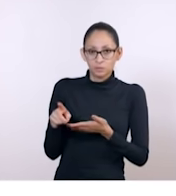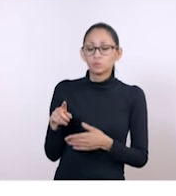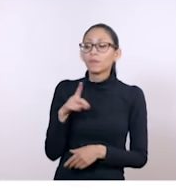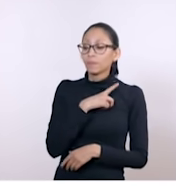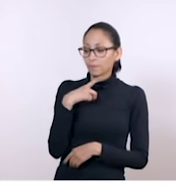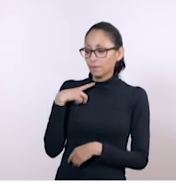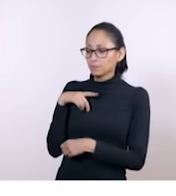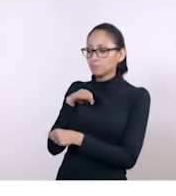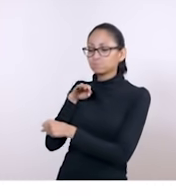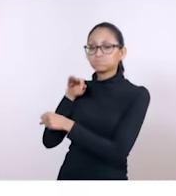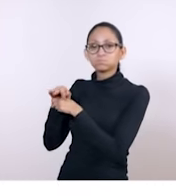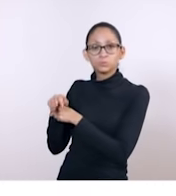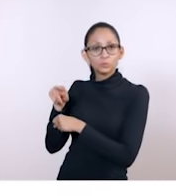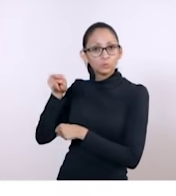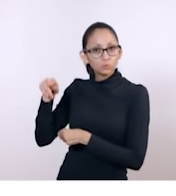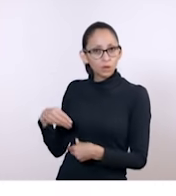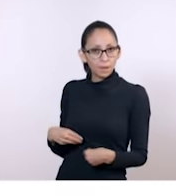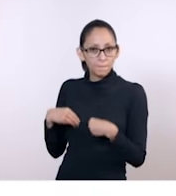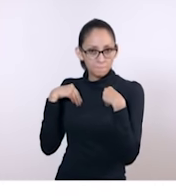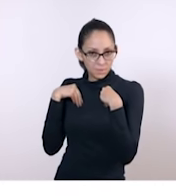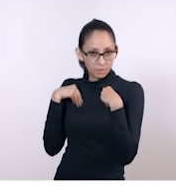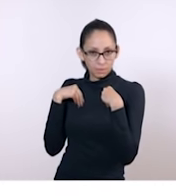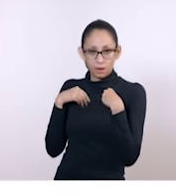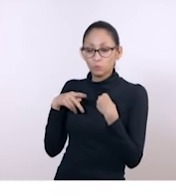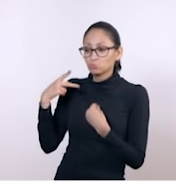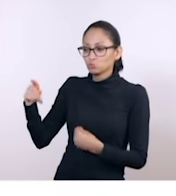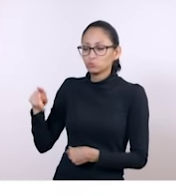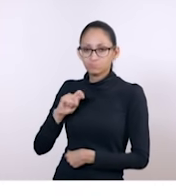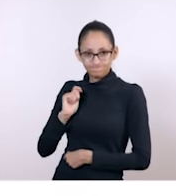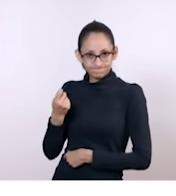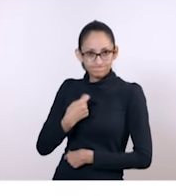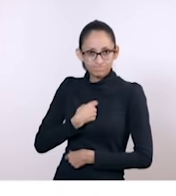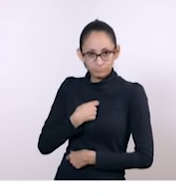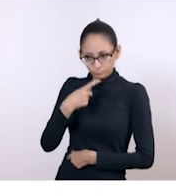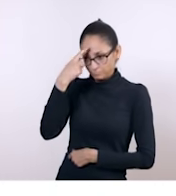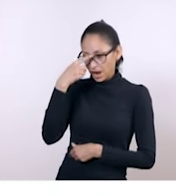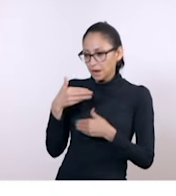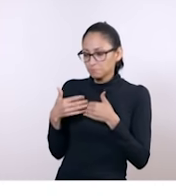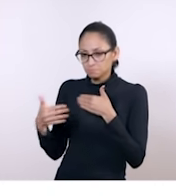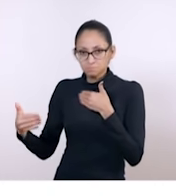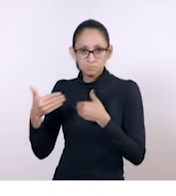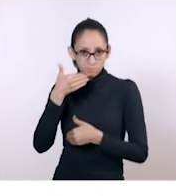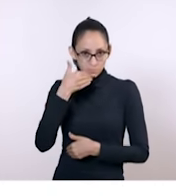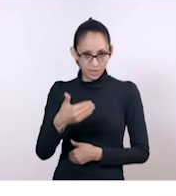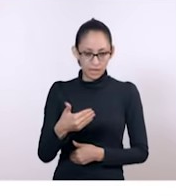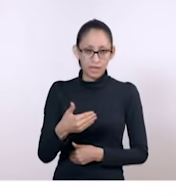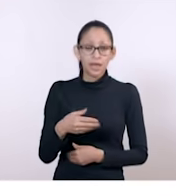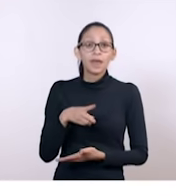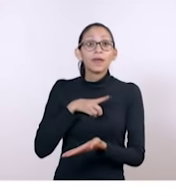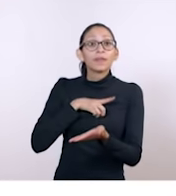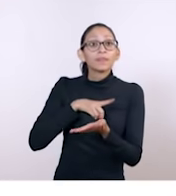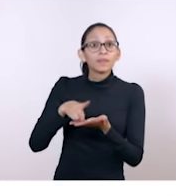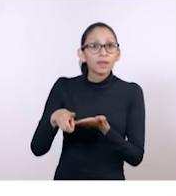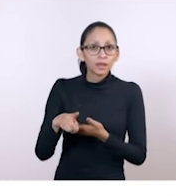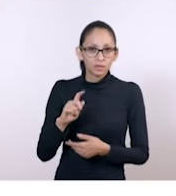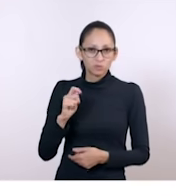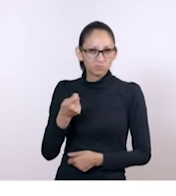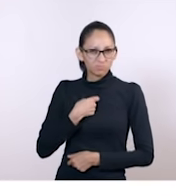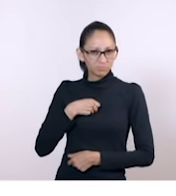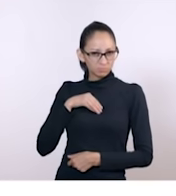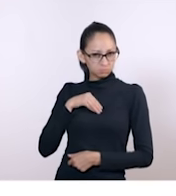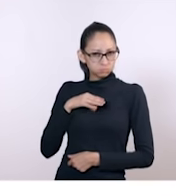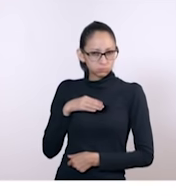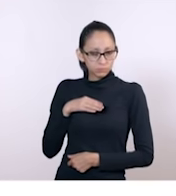que se proteja su vida, su dignidad y que se garantice su desarrollo integral. El derecho a la identidad.